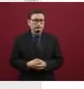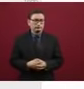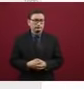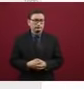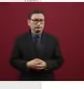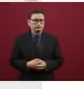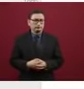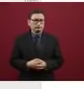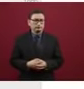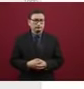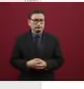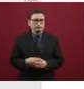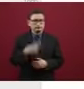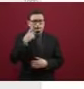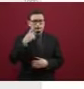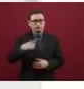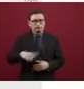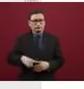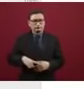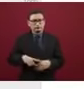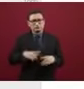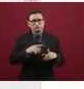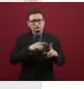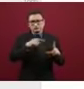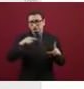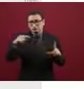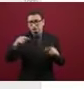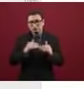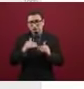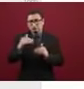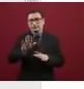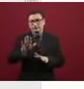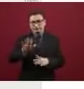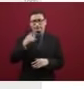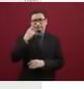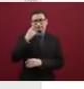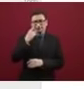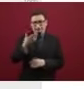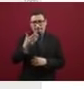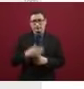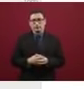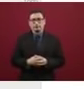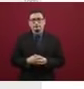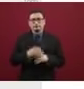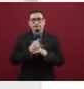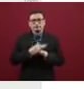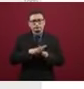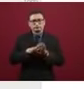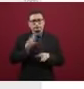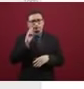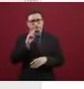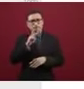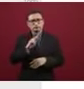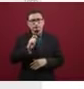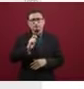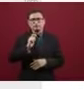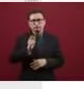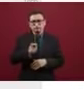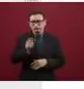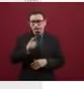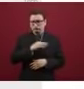dolosos. Vean ustedes las… A ver, aquí en la información que… Si